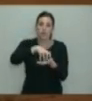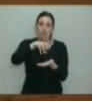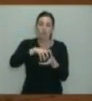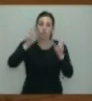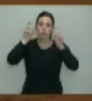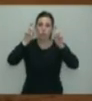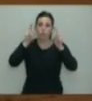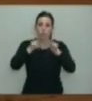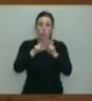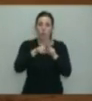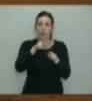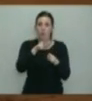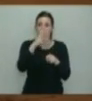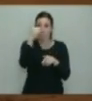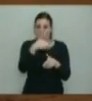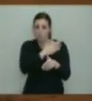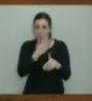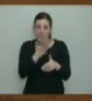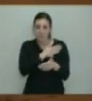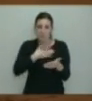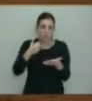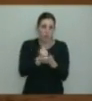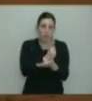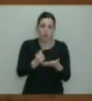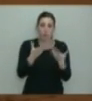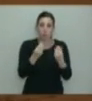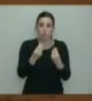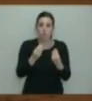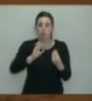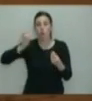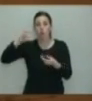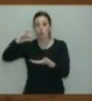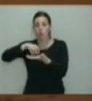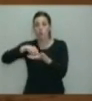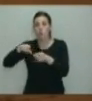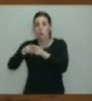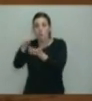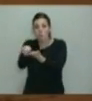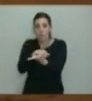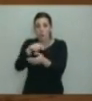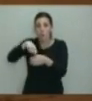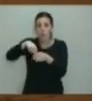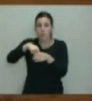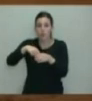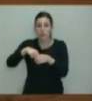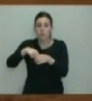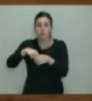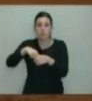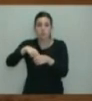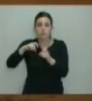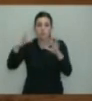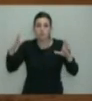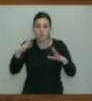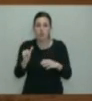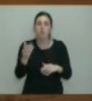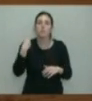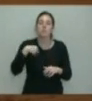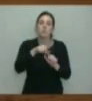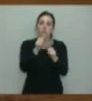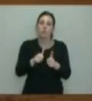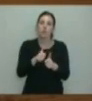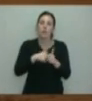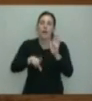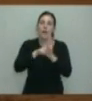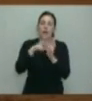una demanda excesiva y otros que no la tienen. Y de la misma manera que la ley